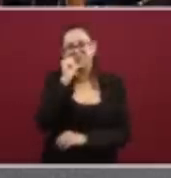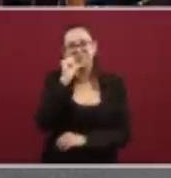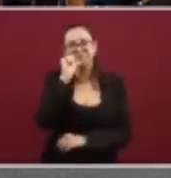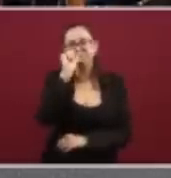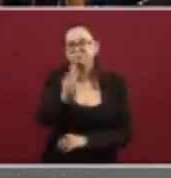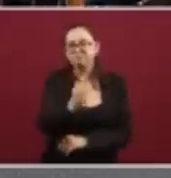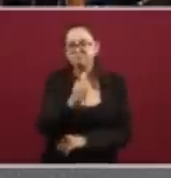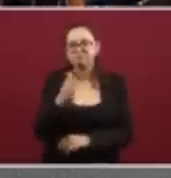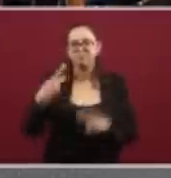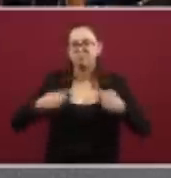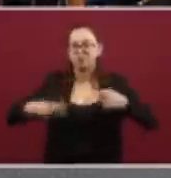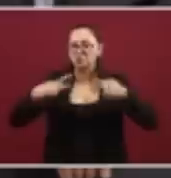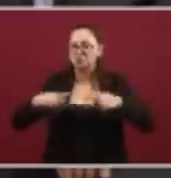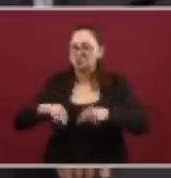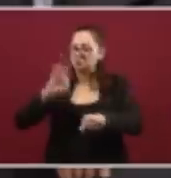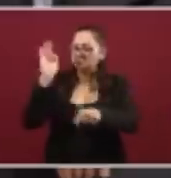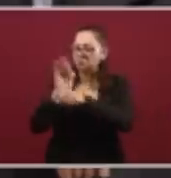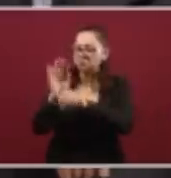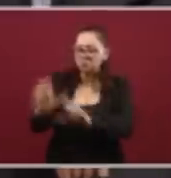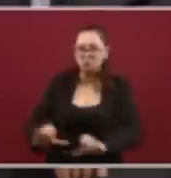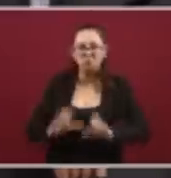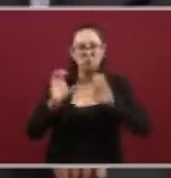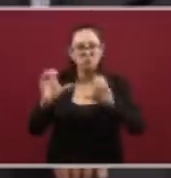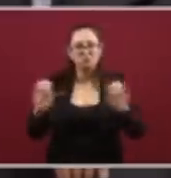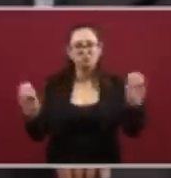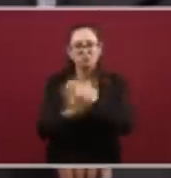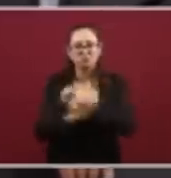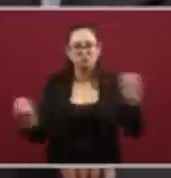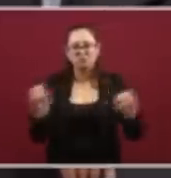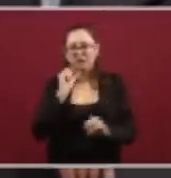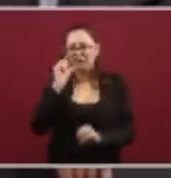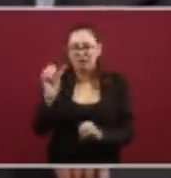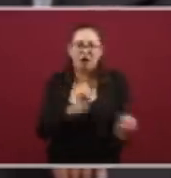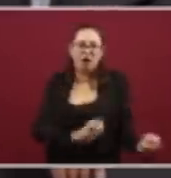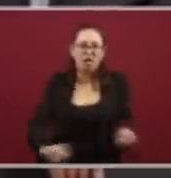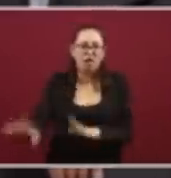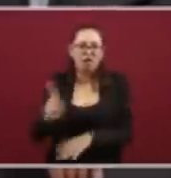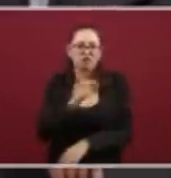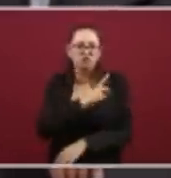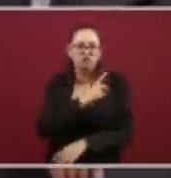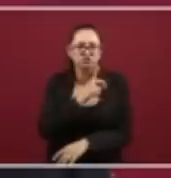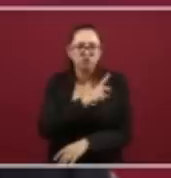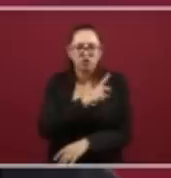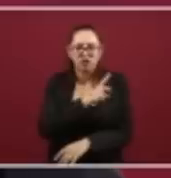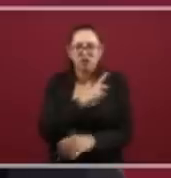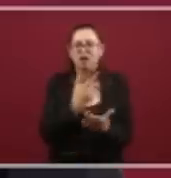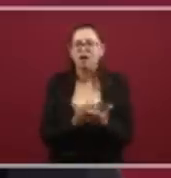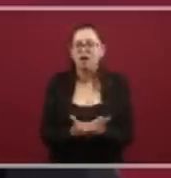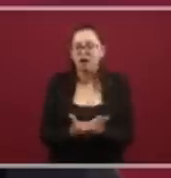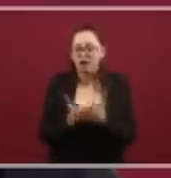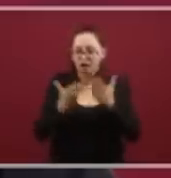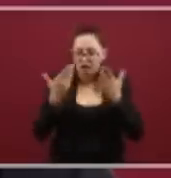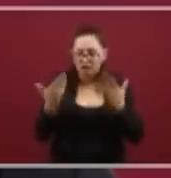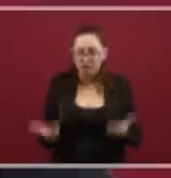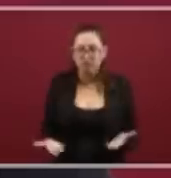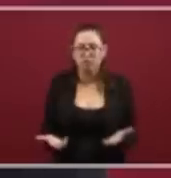desprotegida la gente en estado de indefensión y ahora